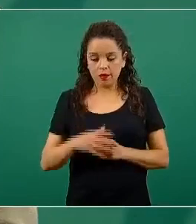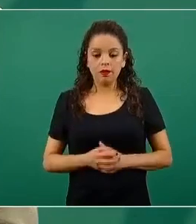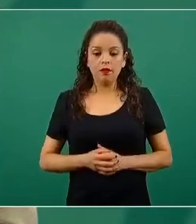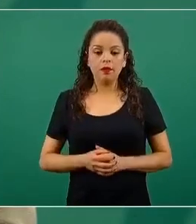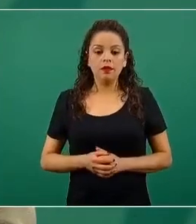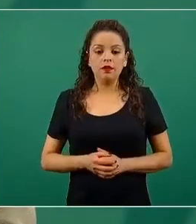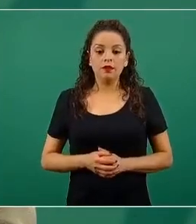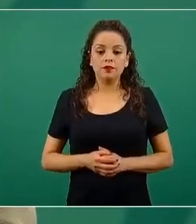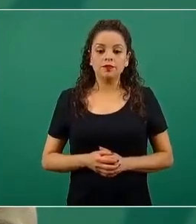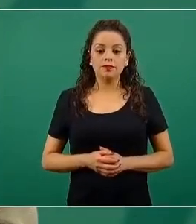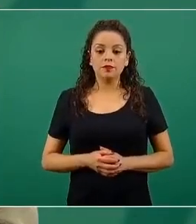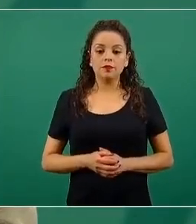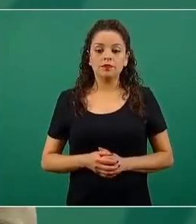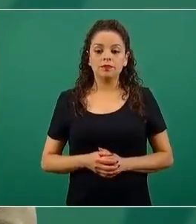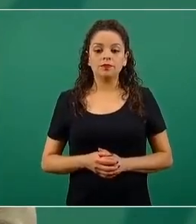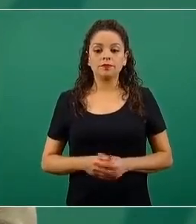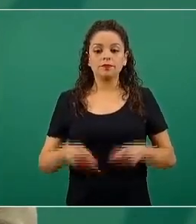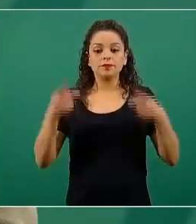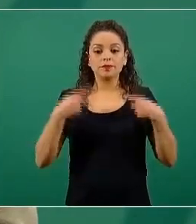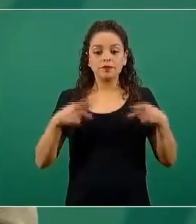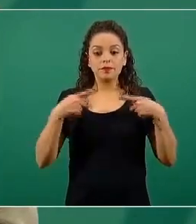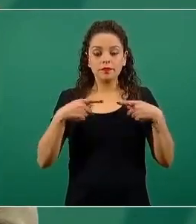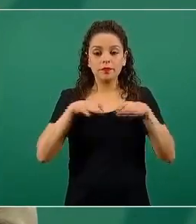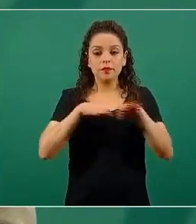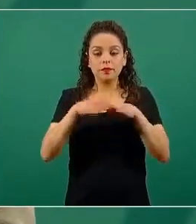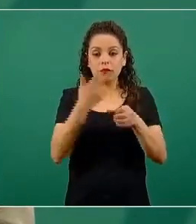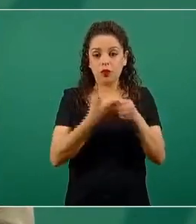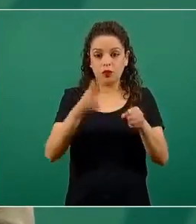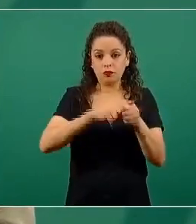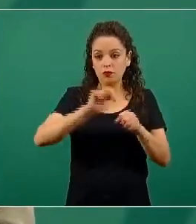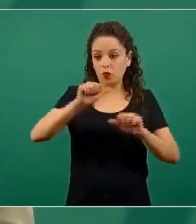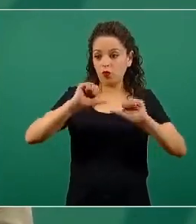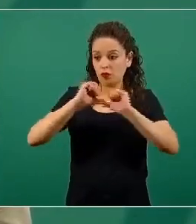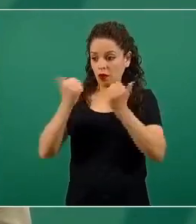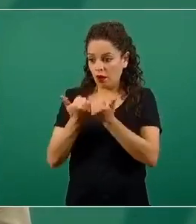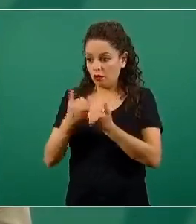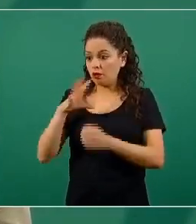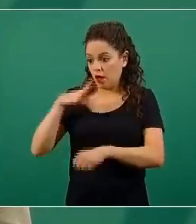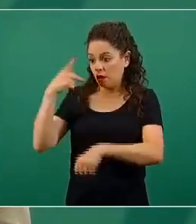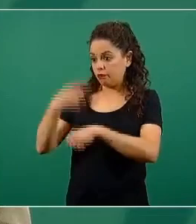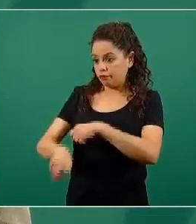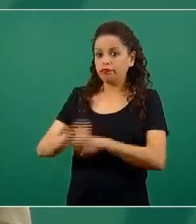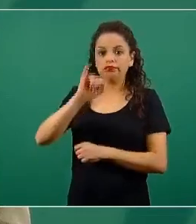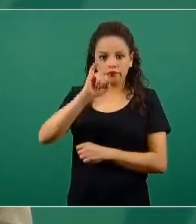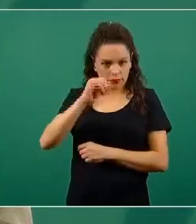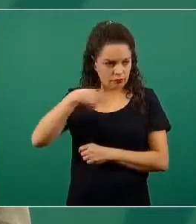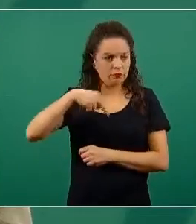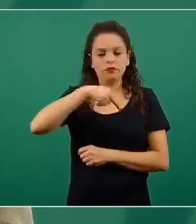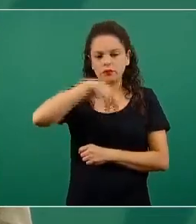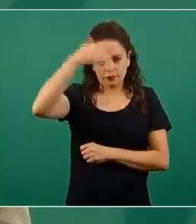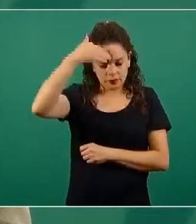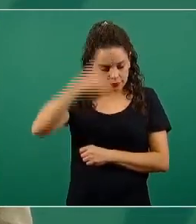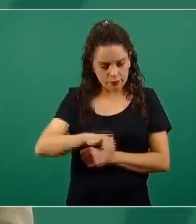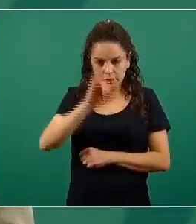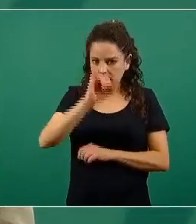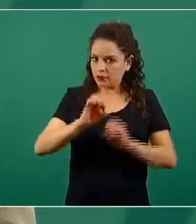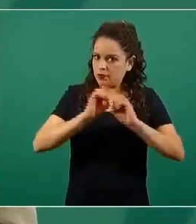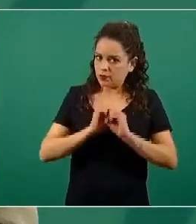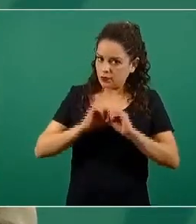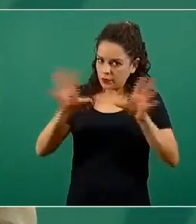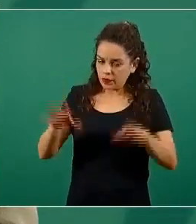el personal de salud de otras áreas tiene riesgo? Sí, y sí se reconoce, como también